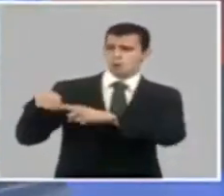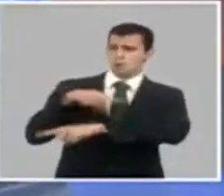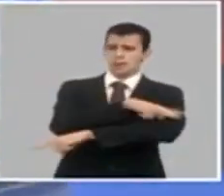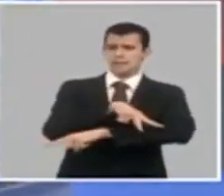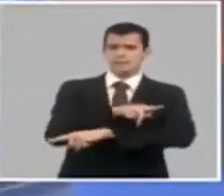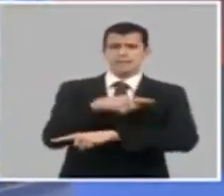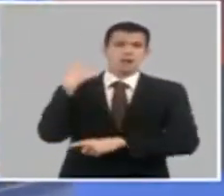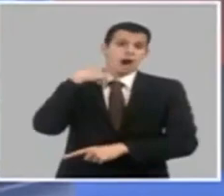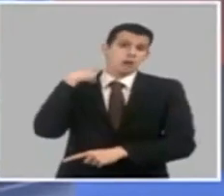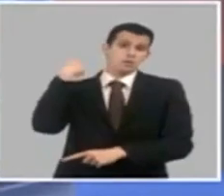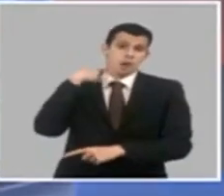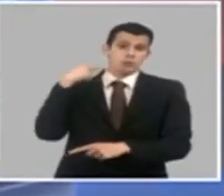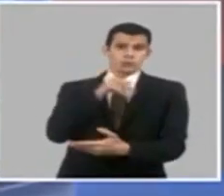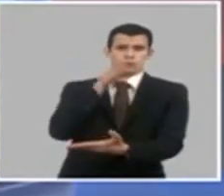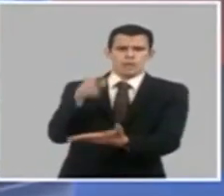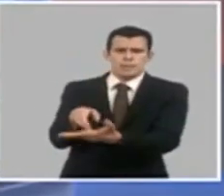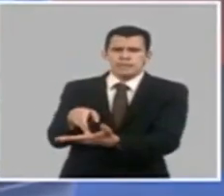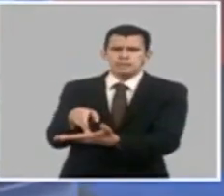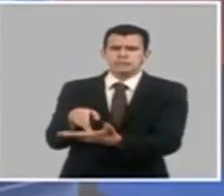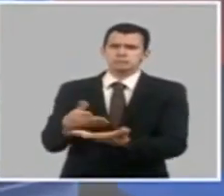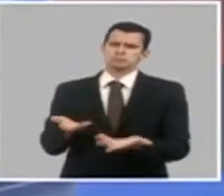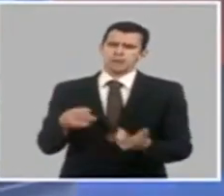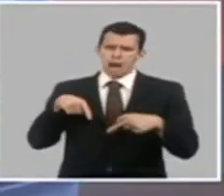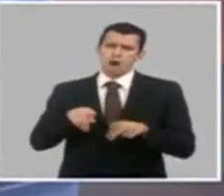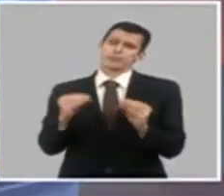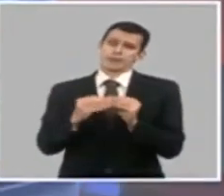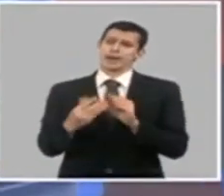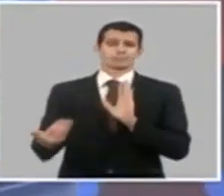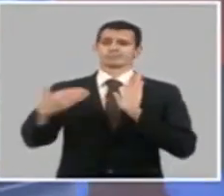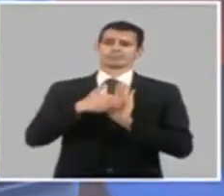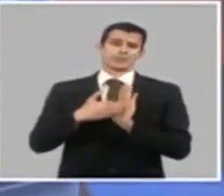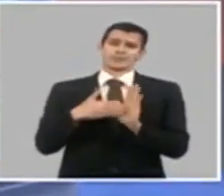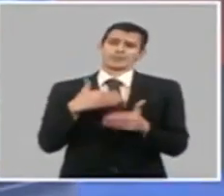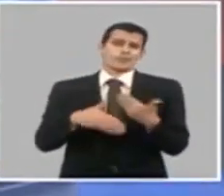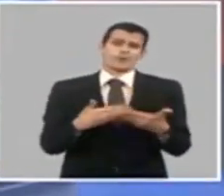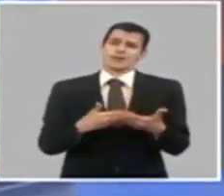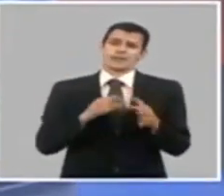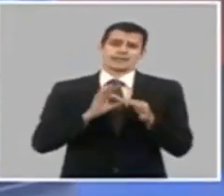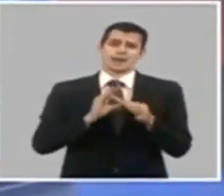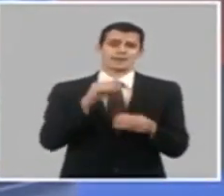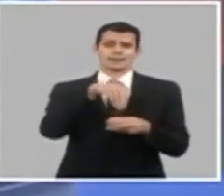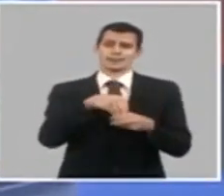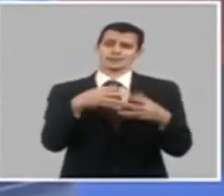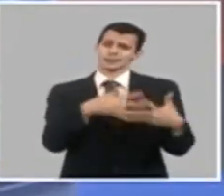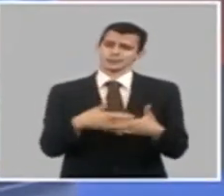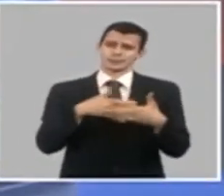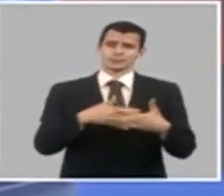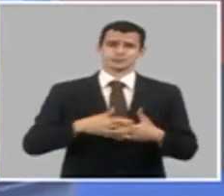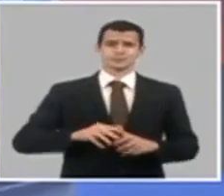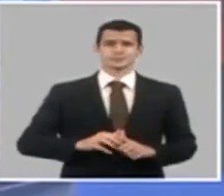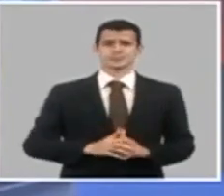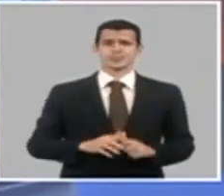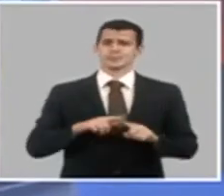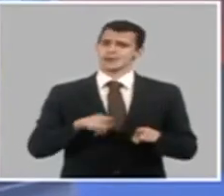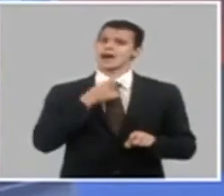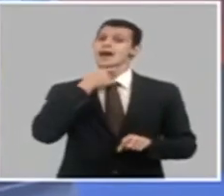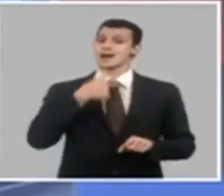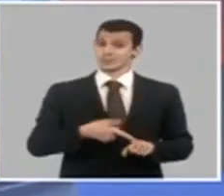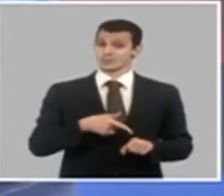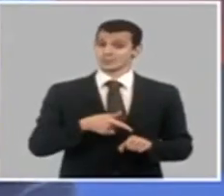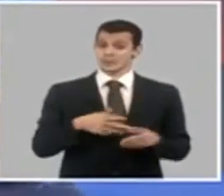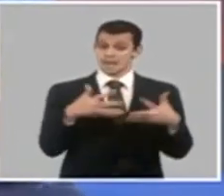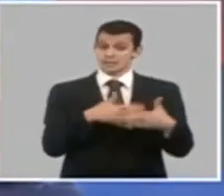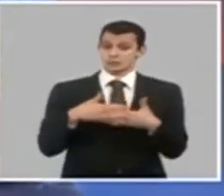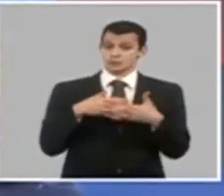manera en sus procesos políticos internos pero si se creará un centro de influencia maligna extranjera internacional